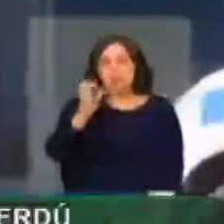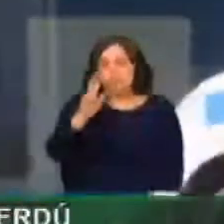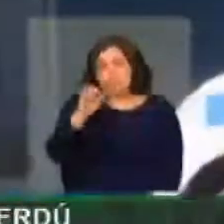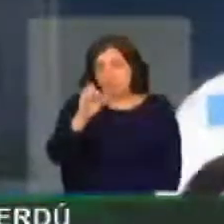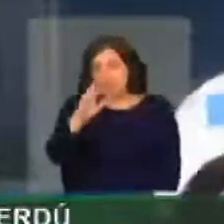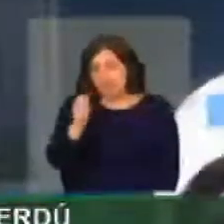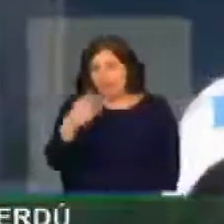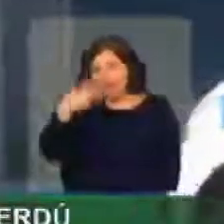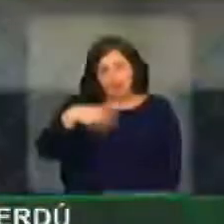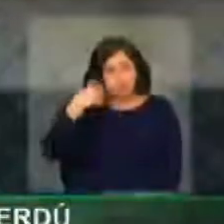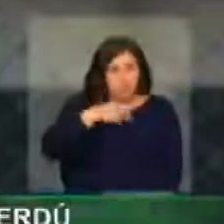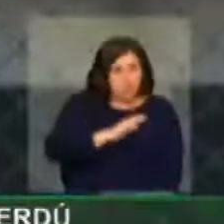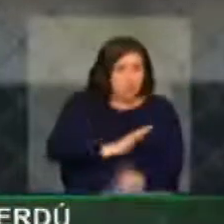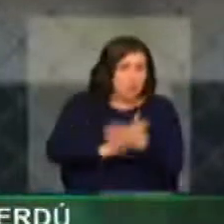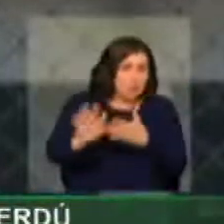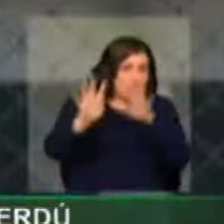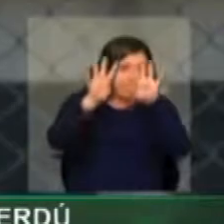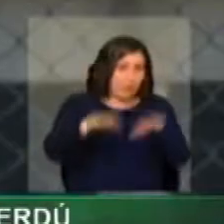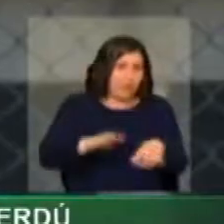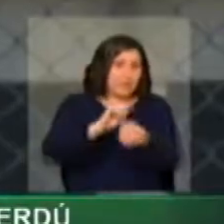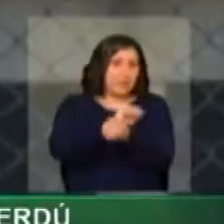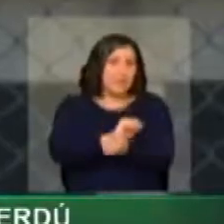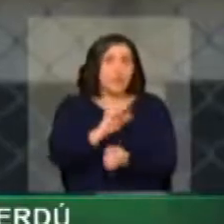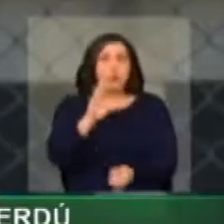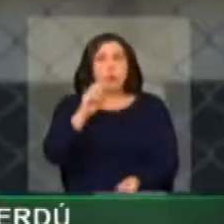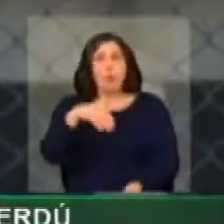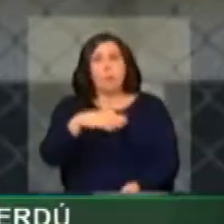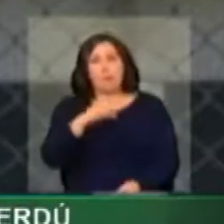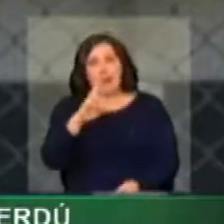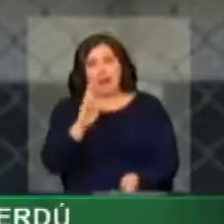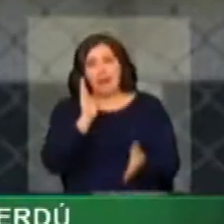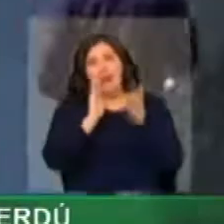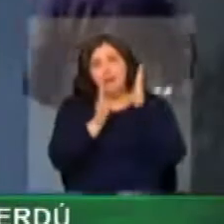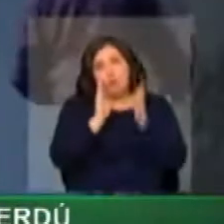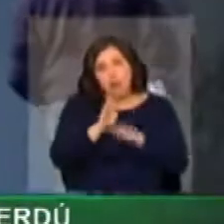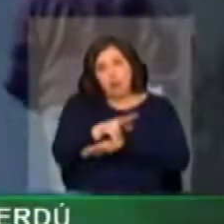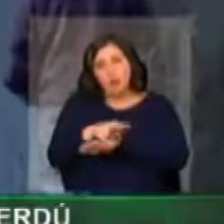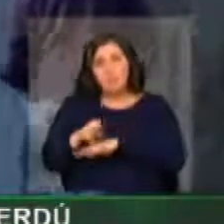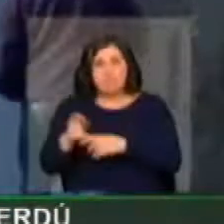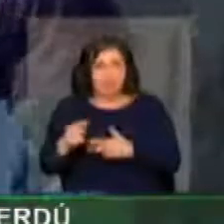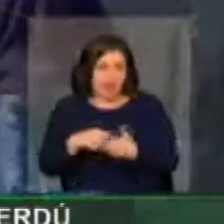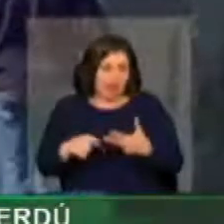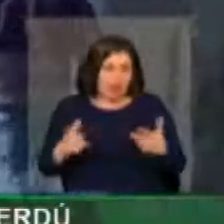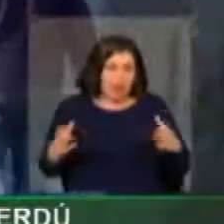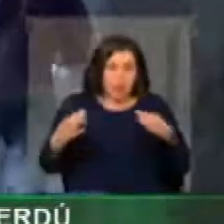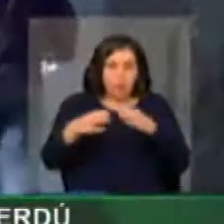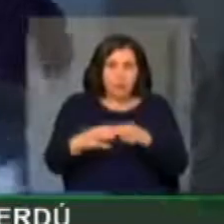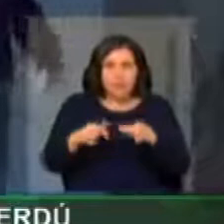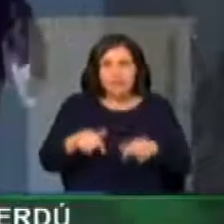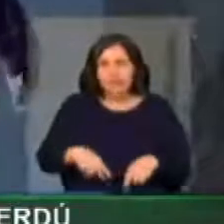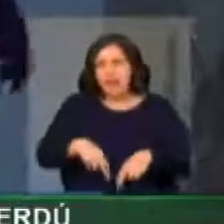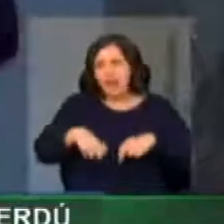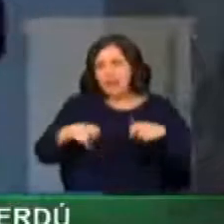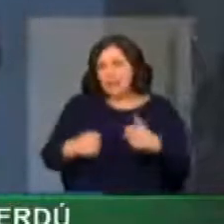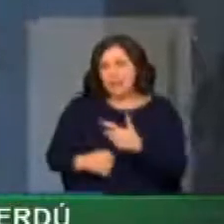de agosto del ComCar, la fiscal Ana Valverdú y el abogado defensor del recluso Aníbal Martínez. Durante la audiencia se analizaron